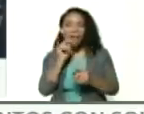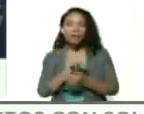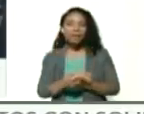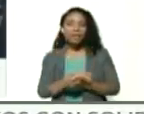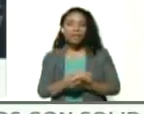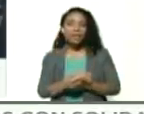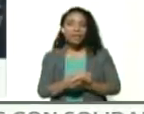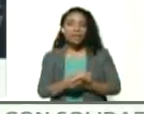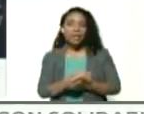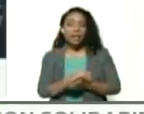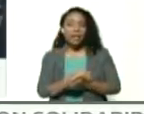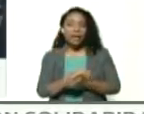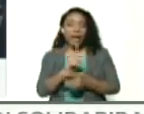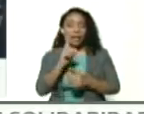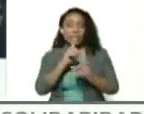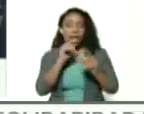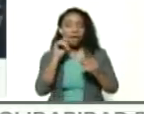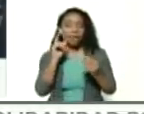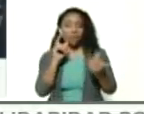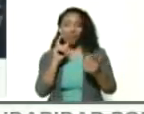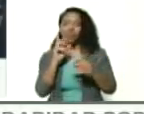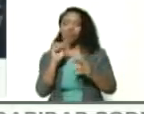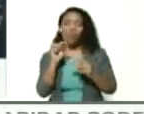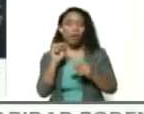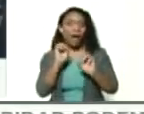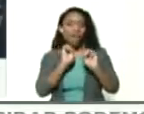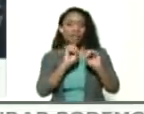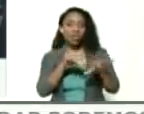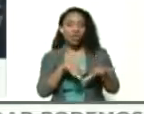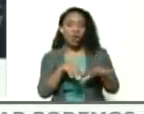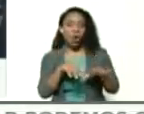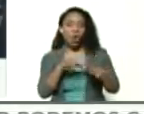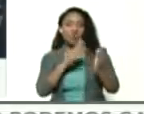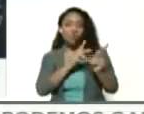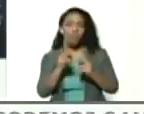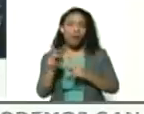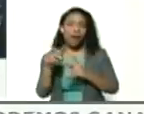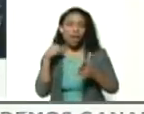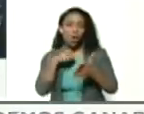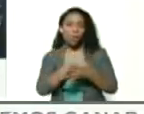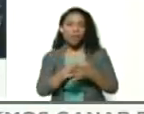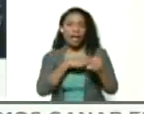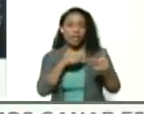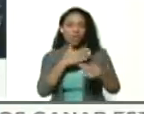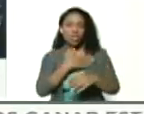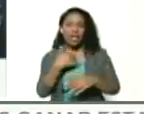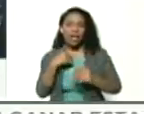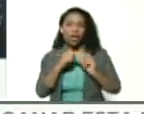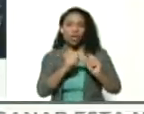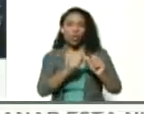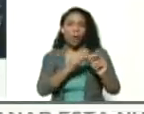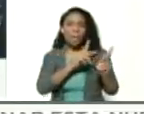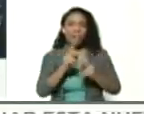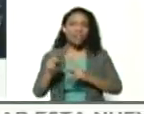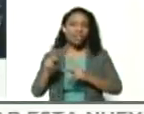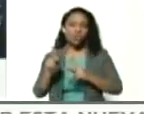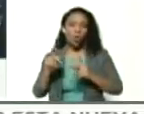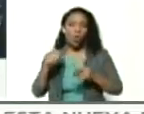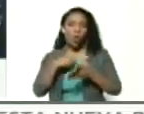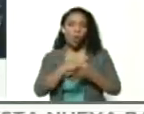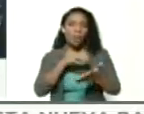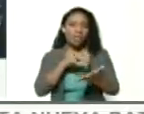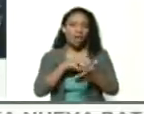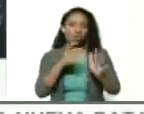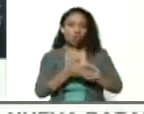Cámara nunca abandonó sus planes golpistas, ni ahora. Ellos siguen con sus planes de conspiración. No tengo duda de ello.